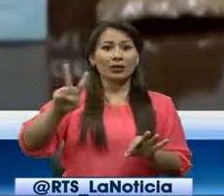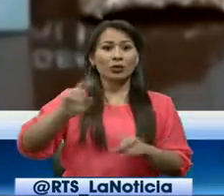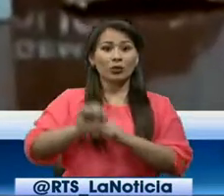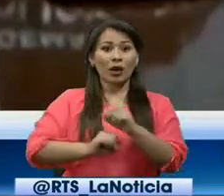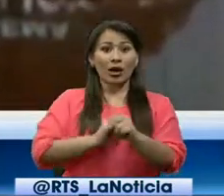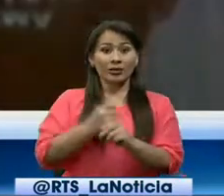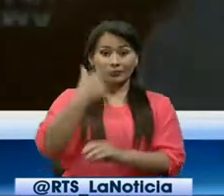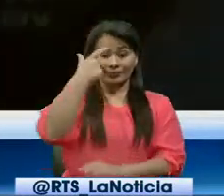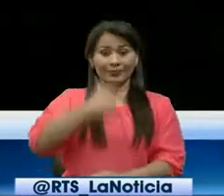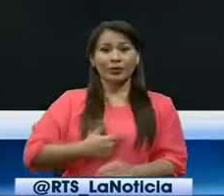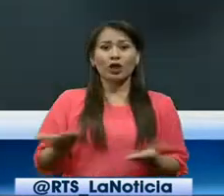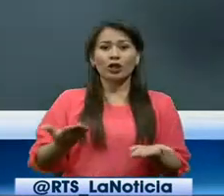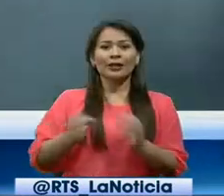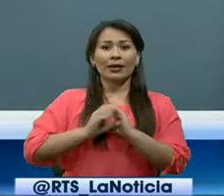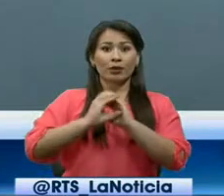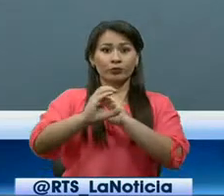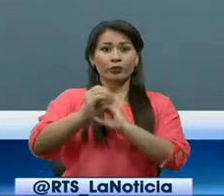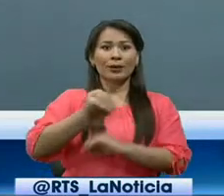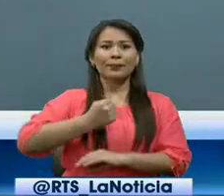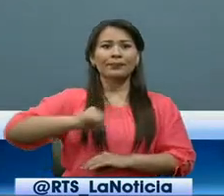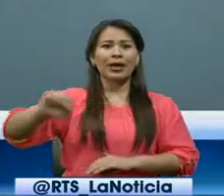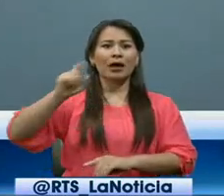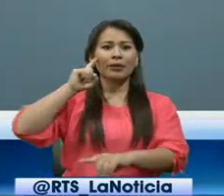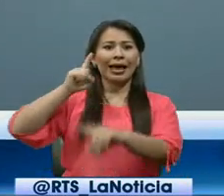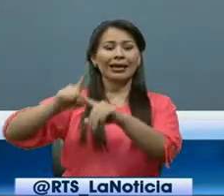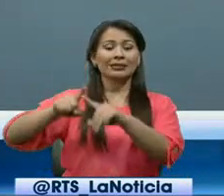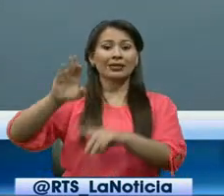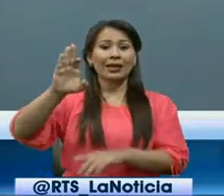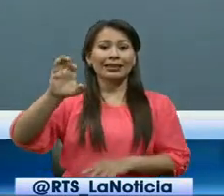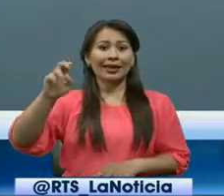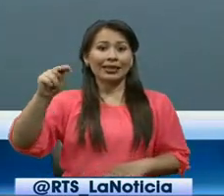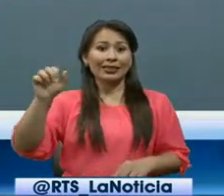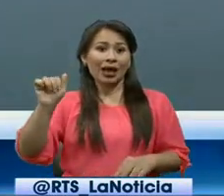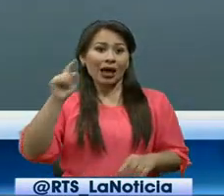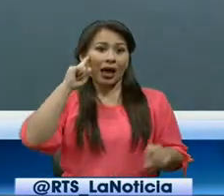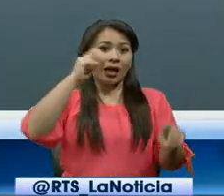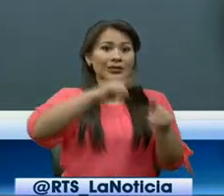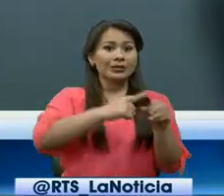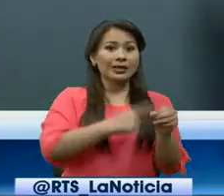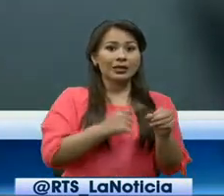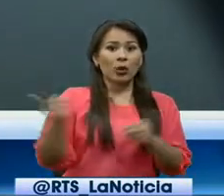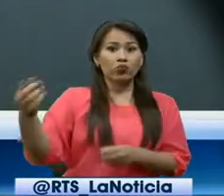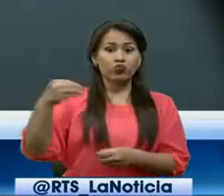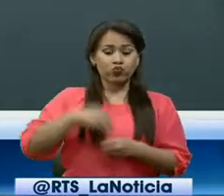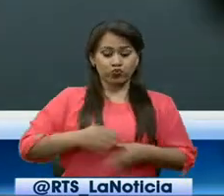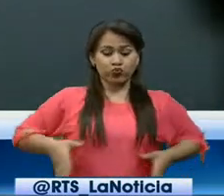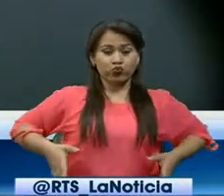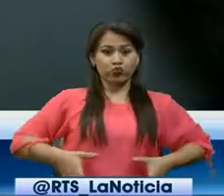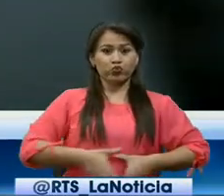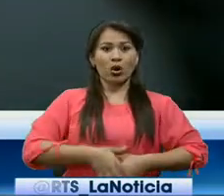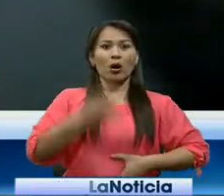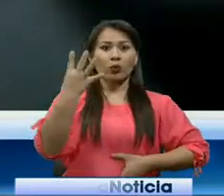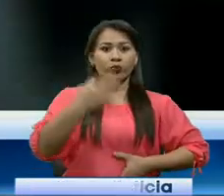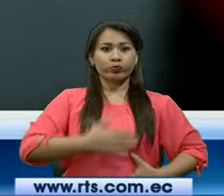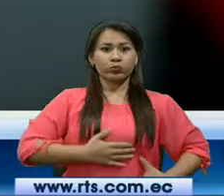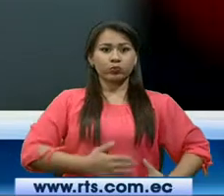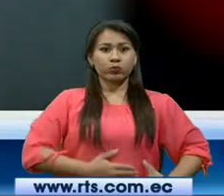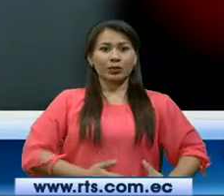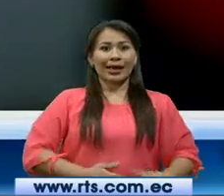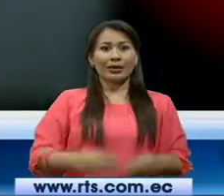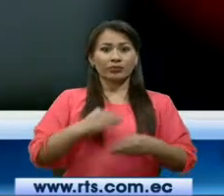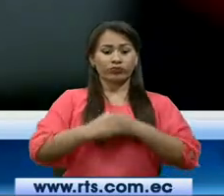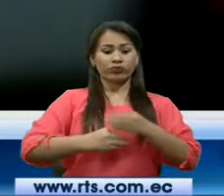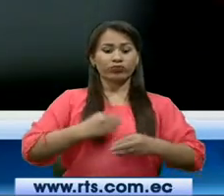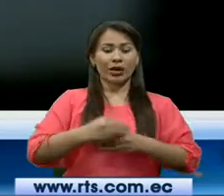servicio interprovincial que cubría la ruta Tena-Quito. La mujer llevaba adherida a su cuerpo 4 paquetes de cocaína, cuyo